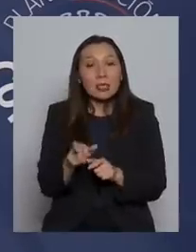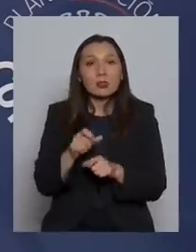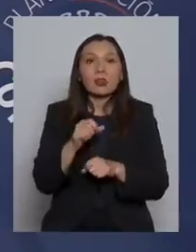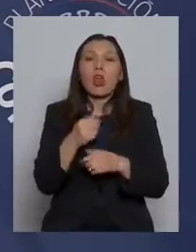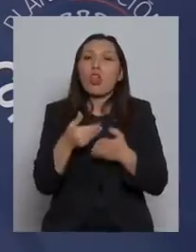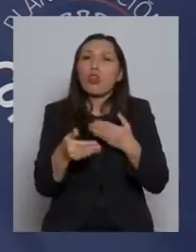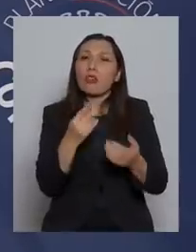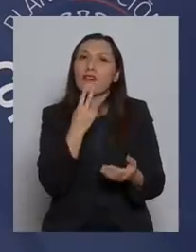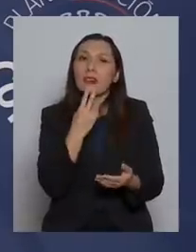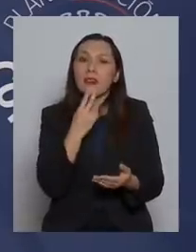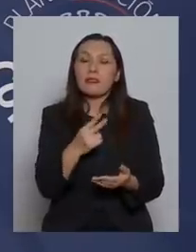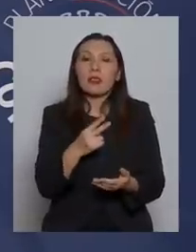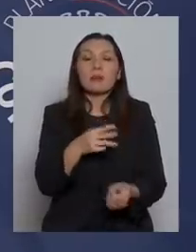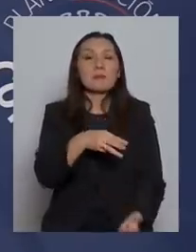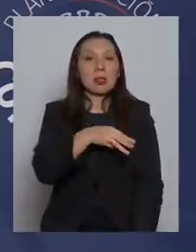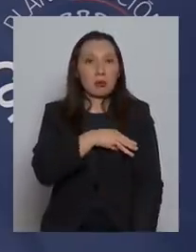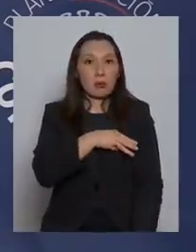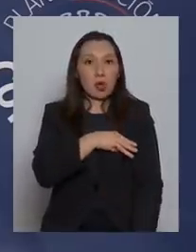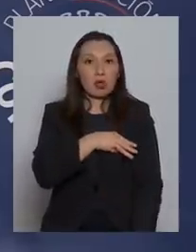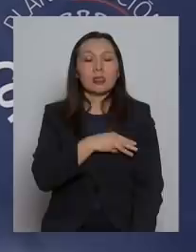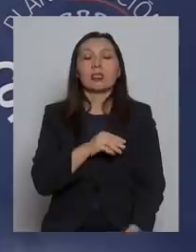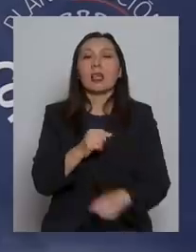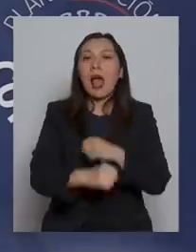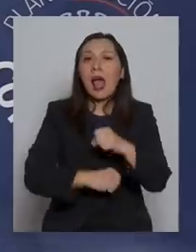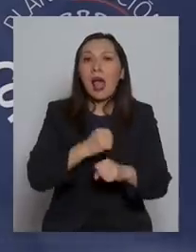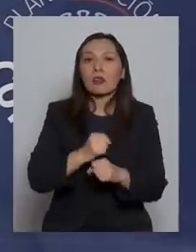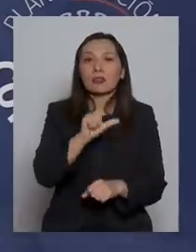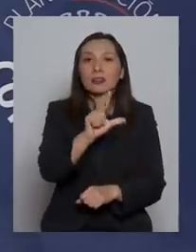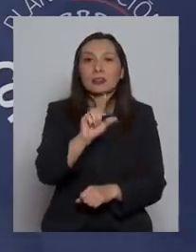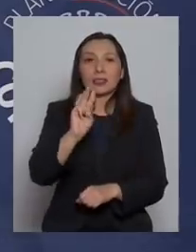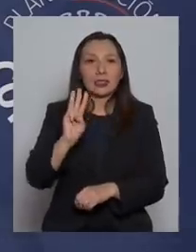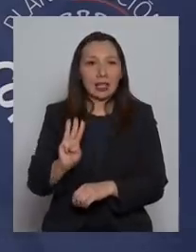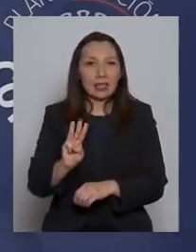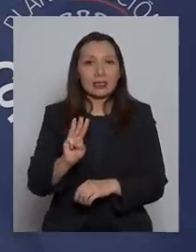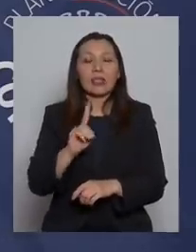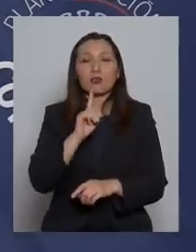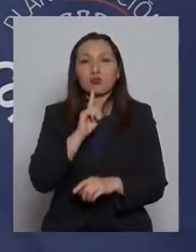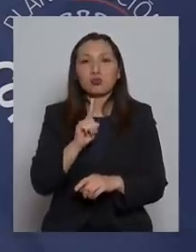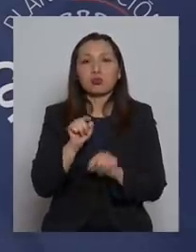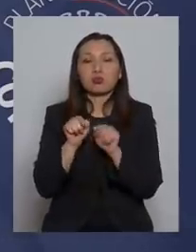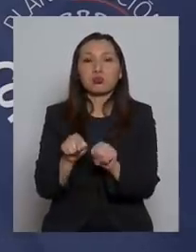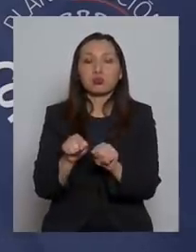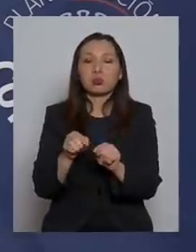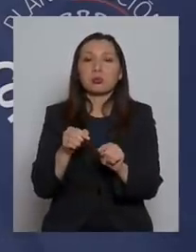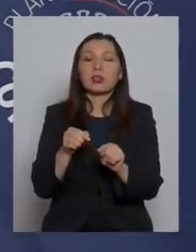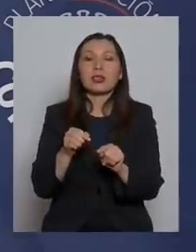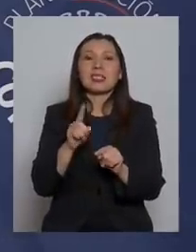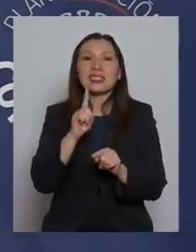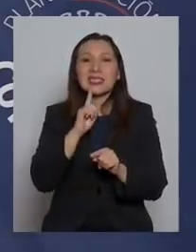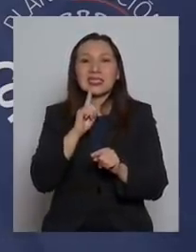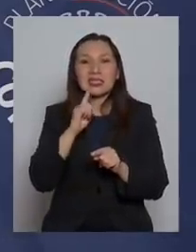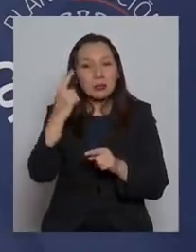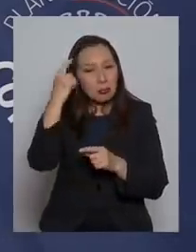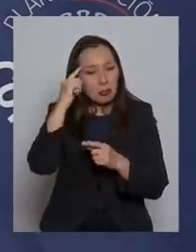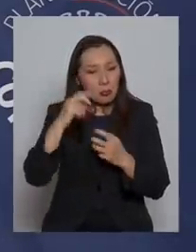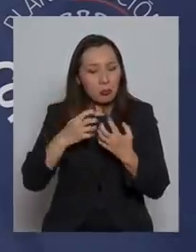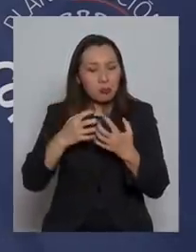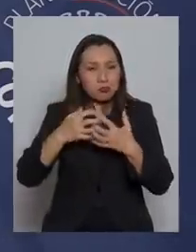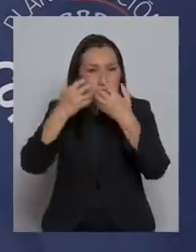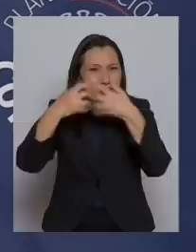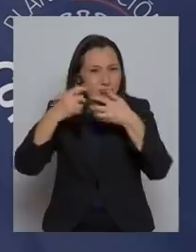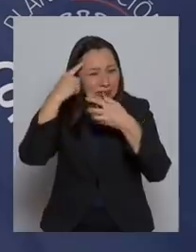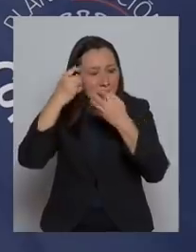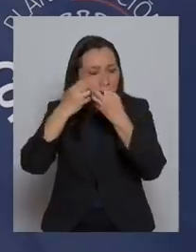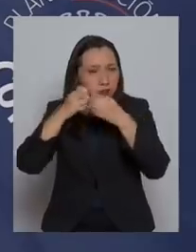de la región metropolitana de 73 años con un accidente vascular